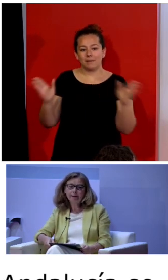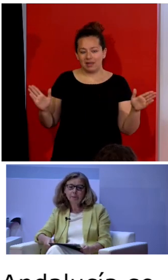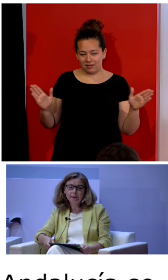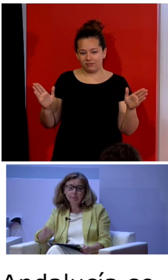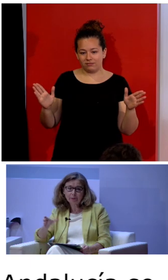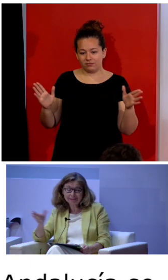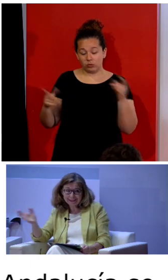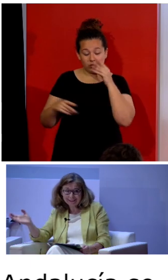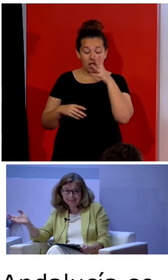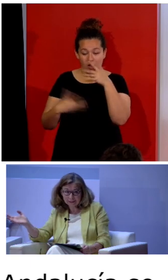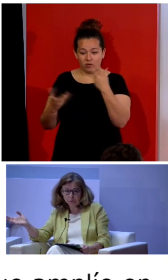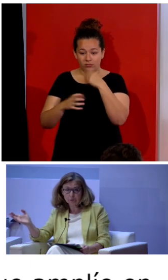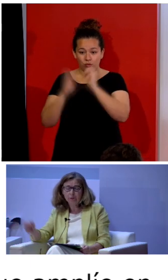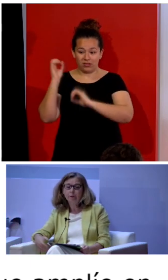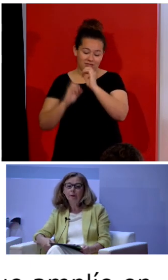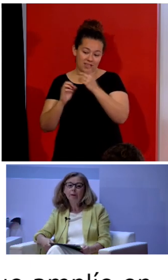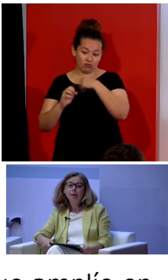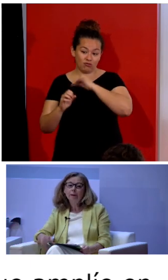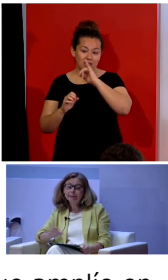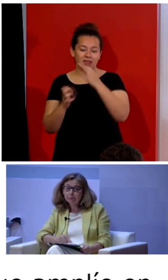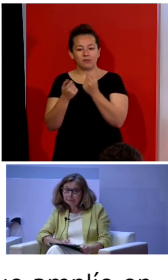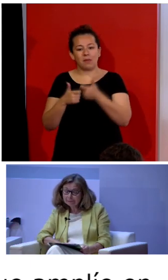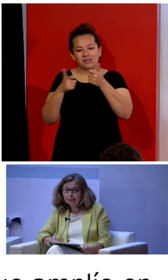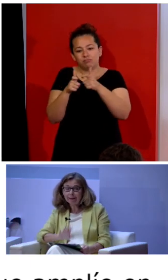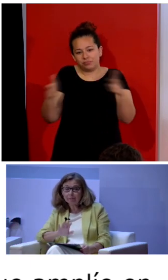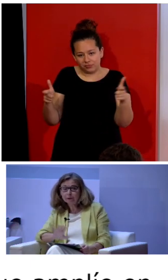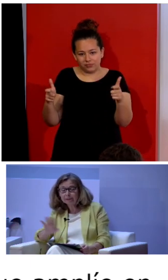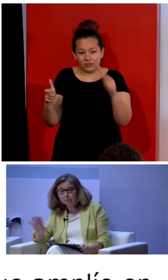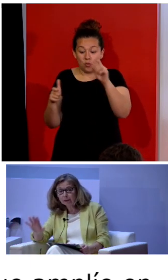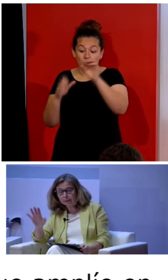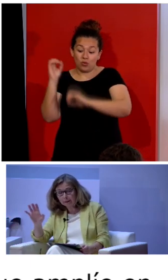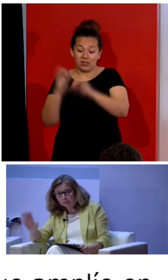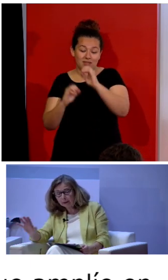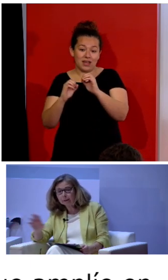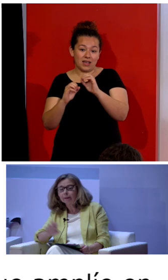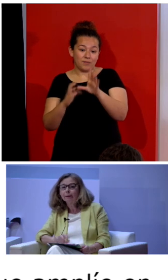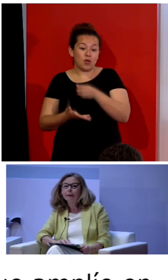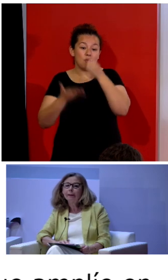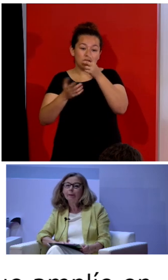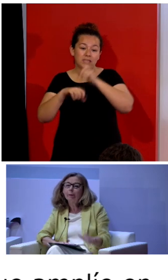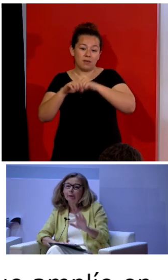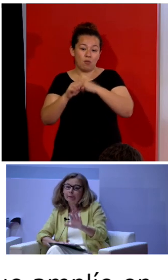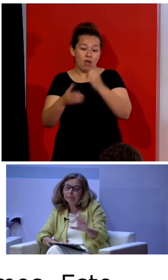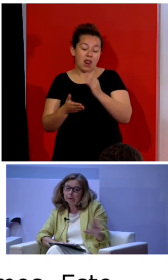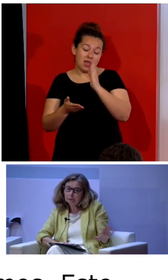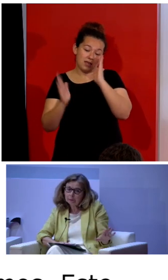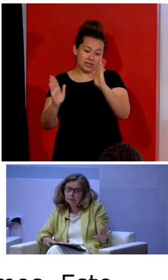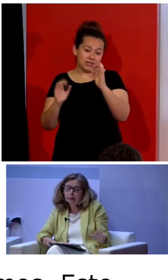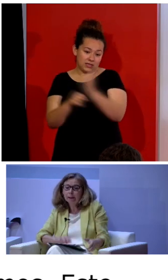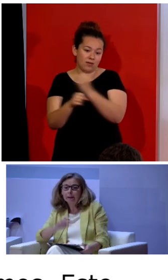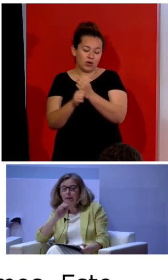en la actualidad el porcentaje que tenemos. Este porcentaje en las bolsas temporales de laborales es